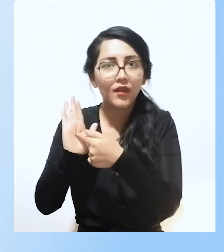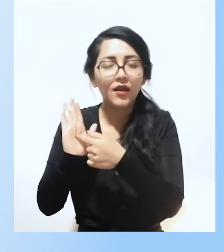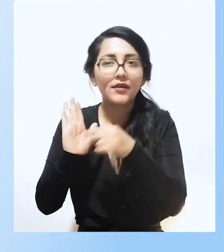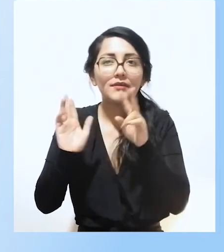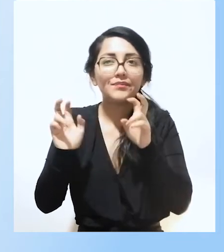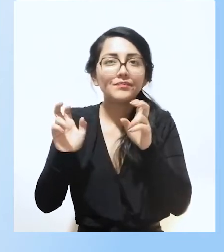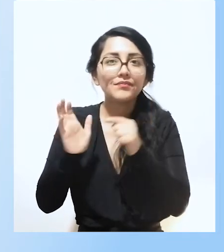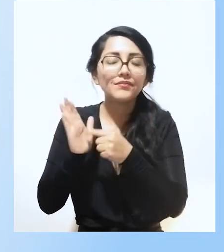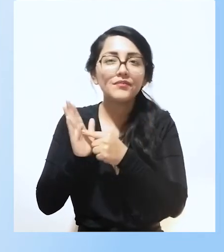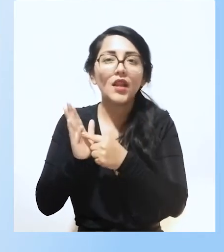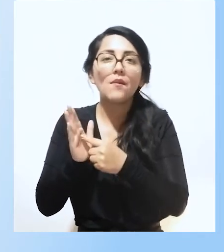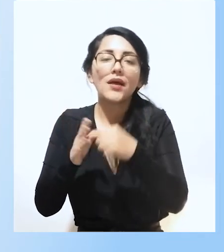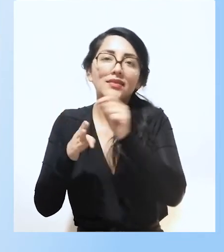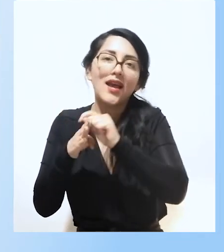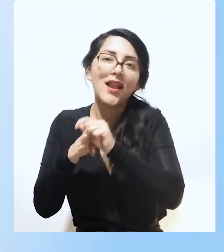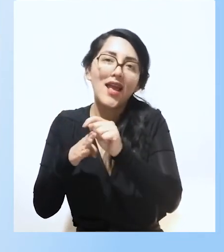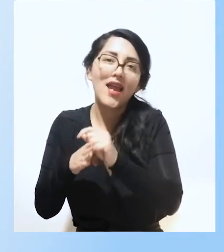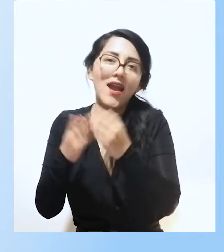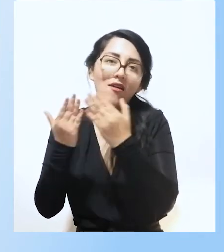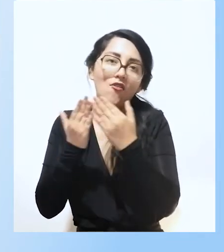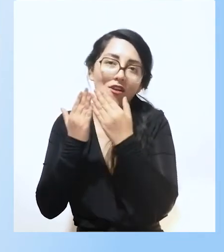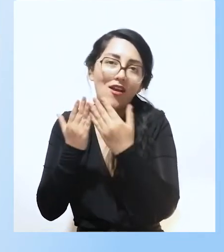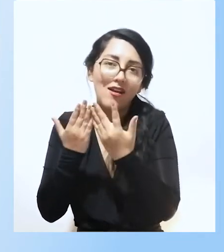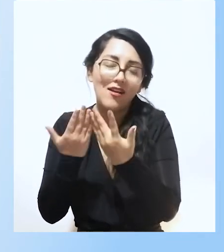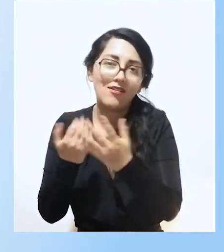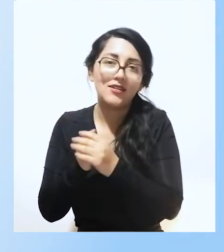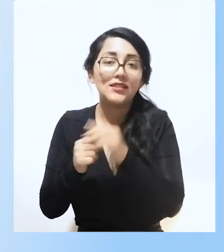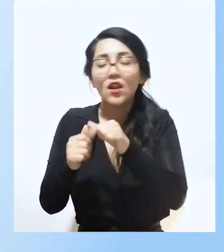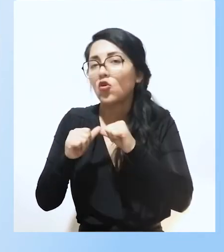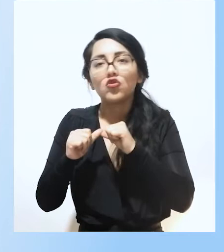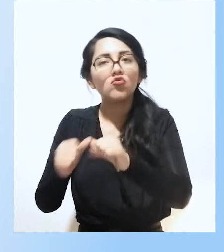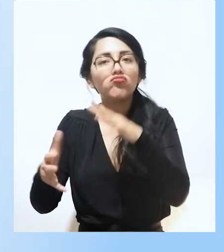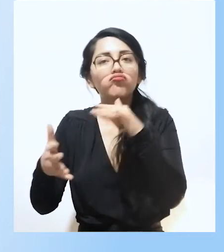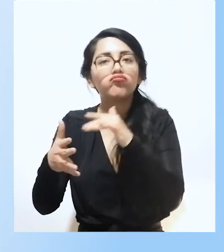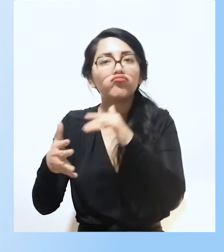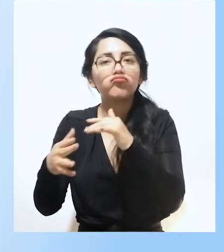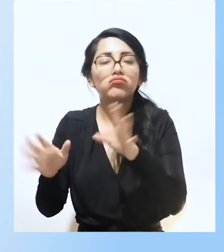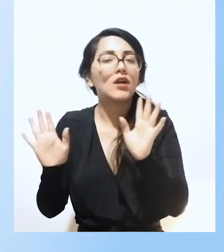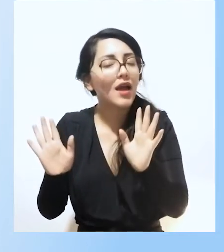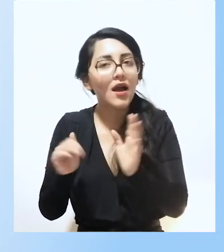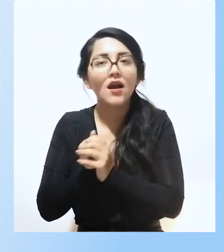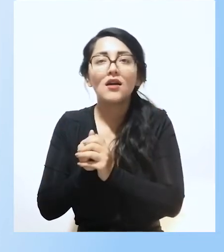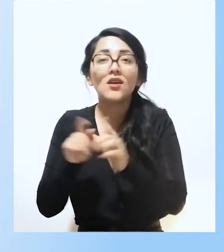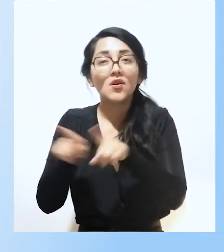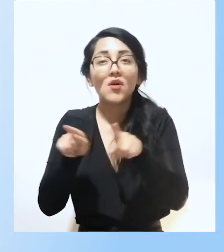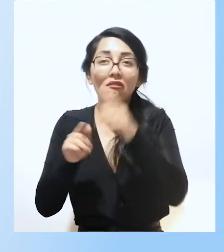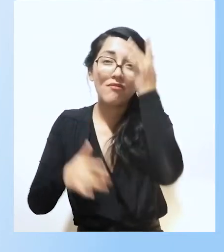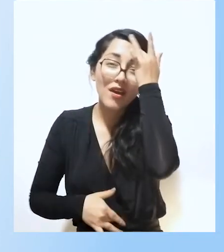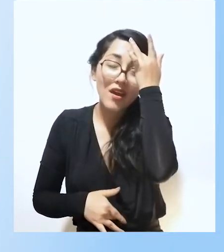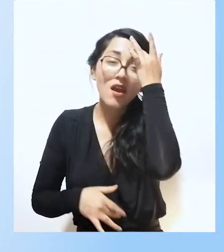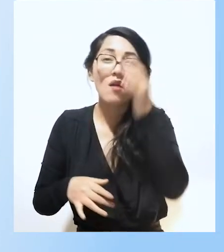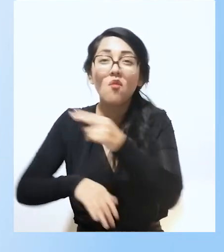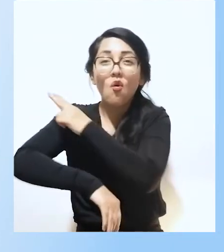las actividades escolares. Que el alumno continúe en su rol de alumno, aún en la situación anómala de estar enfermo